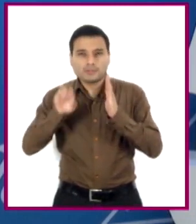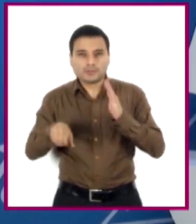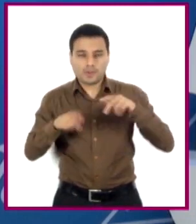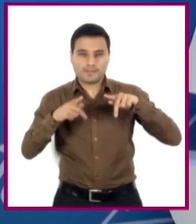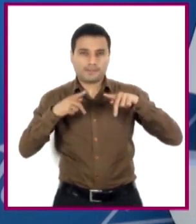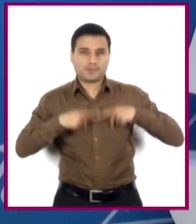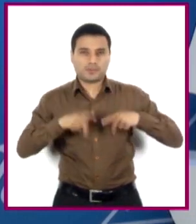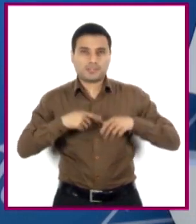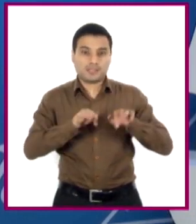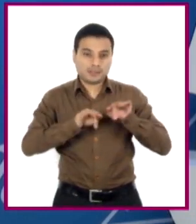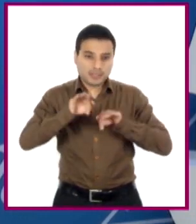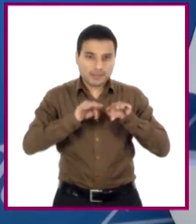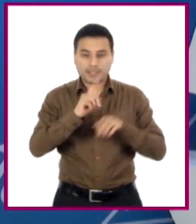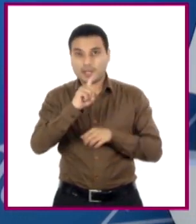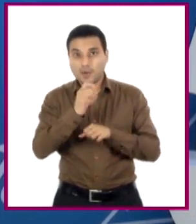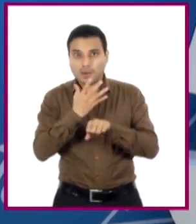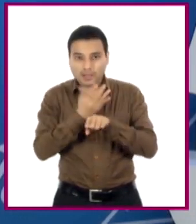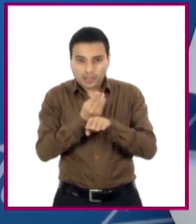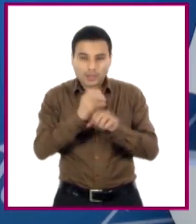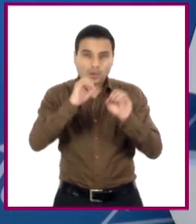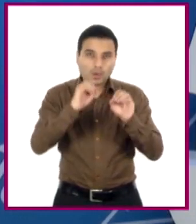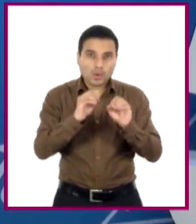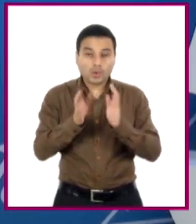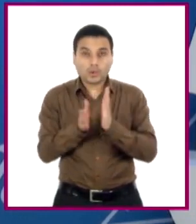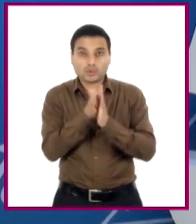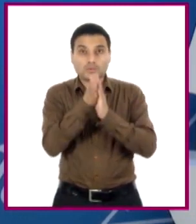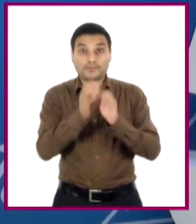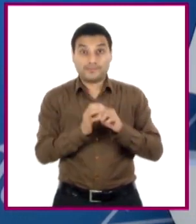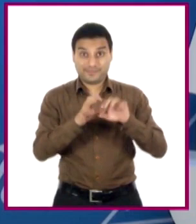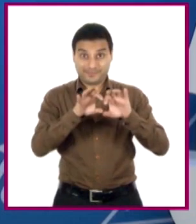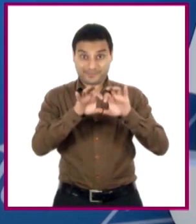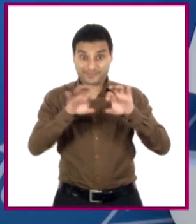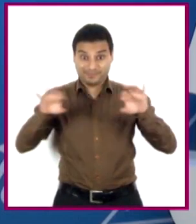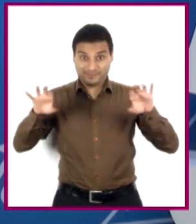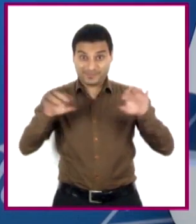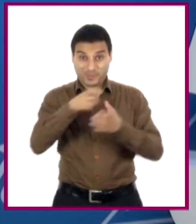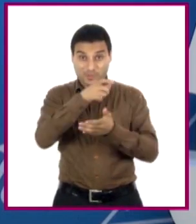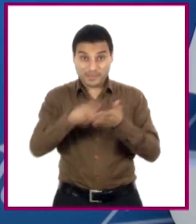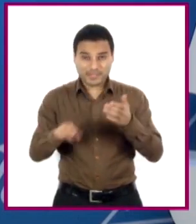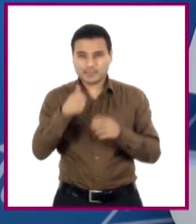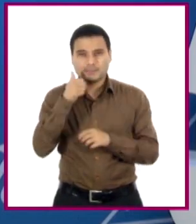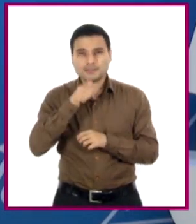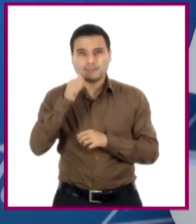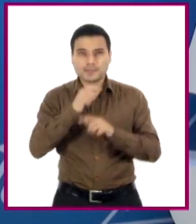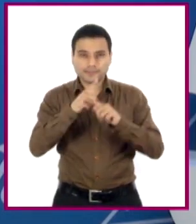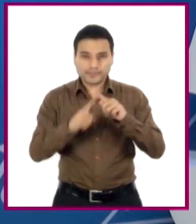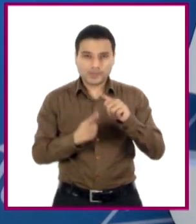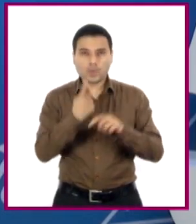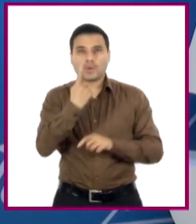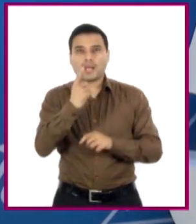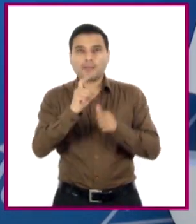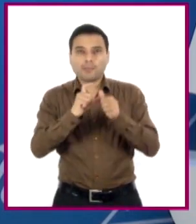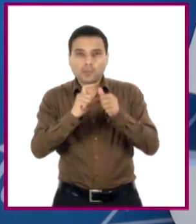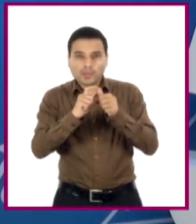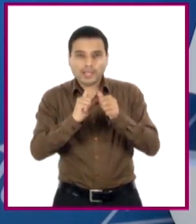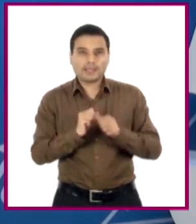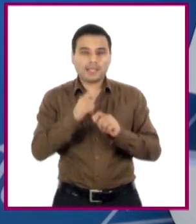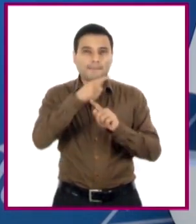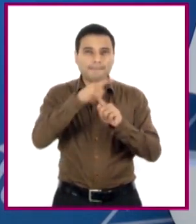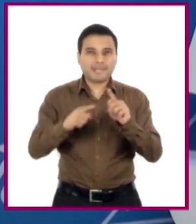en la plomería o en la construcción, al comprar tubo, lo hacen por medidas como una pulgada, media pulgada